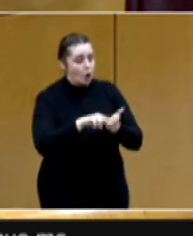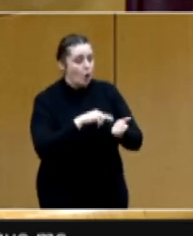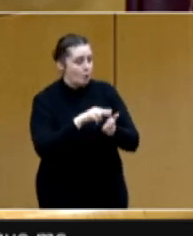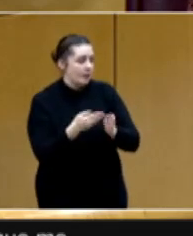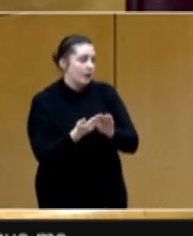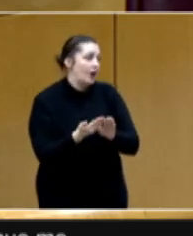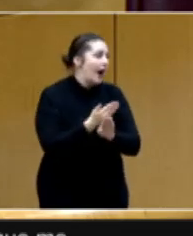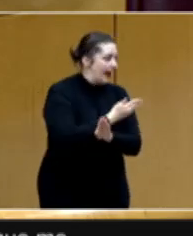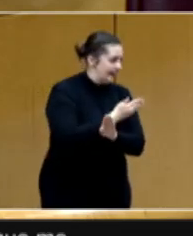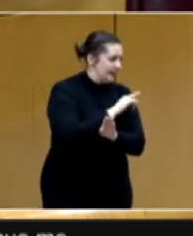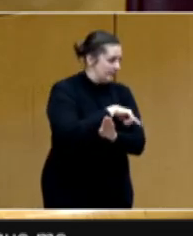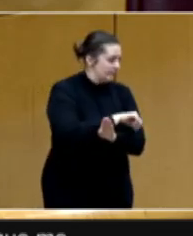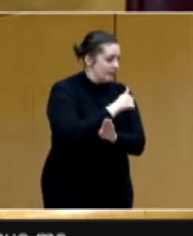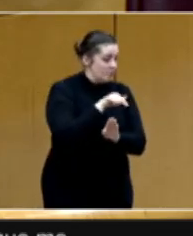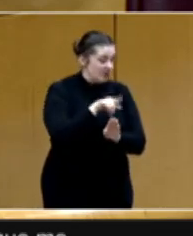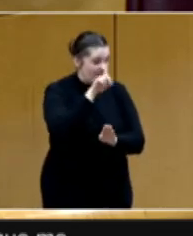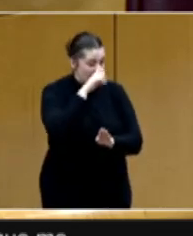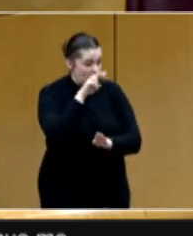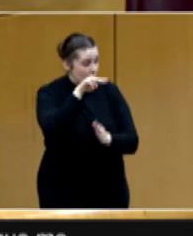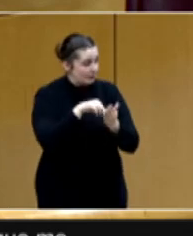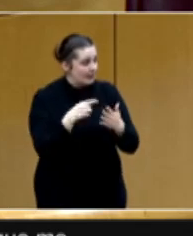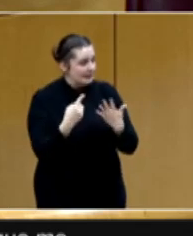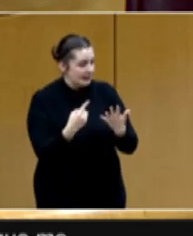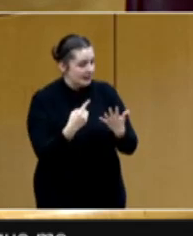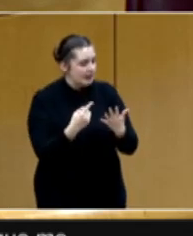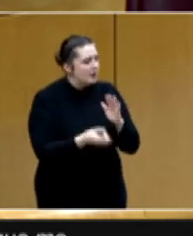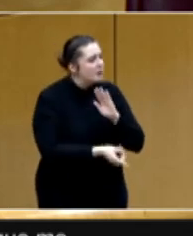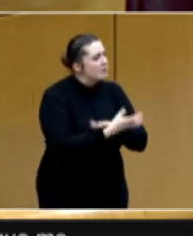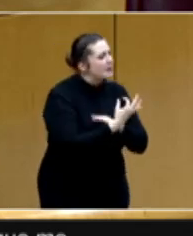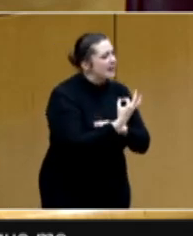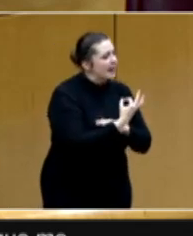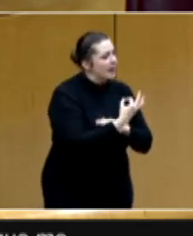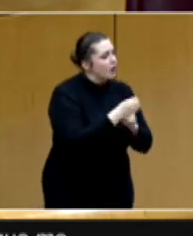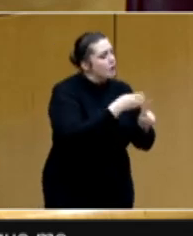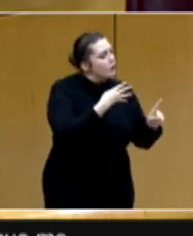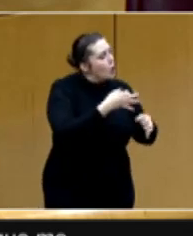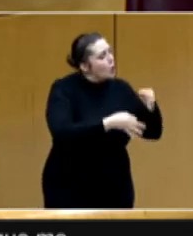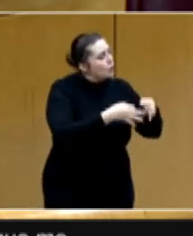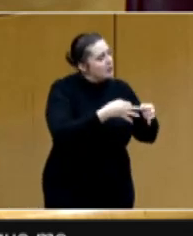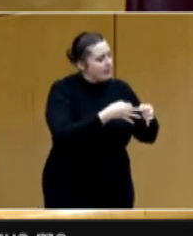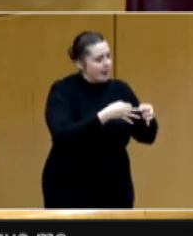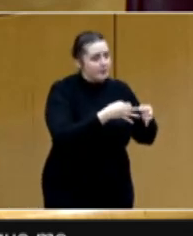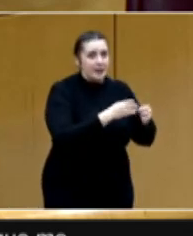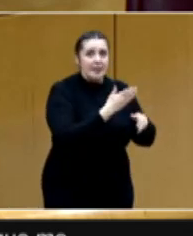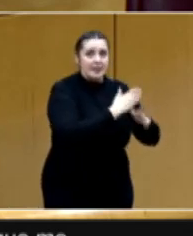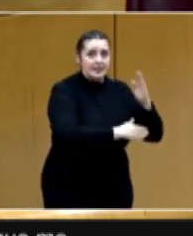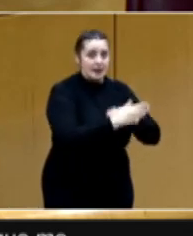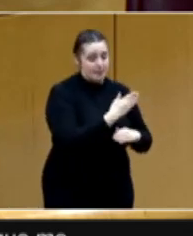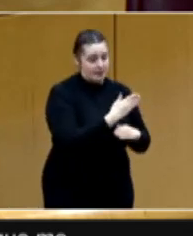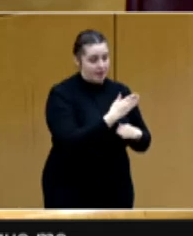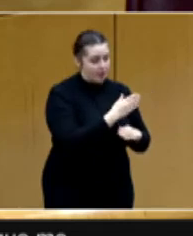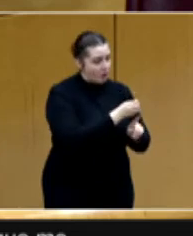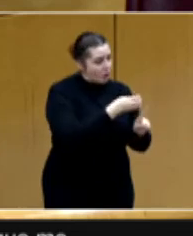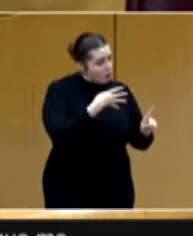de Nueva York que es de 2006 el foro justicia y discapacidad y el foro fue resultado